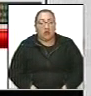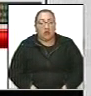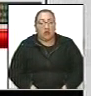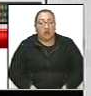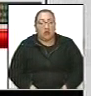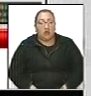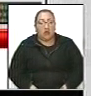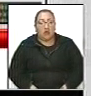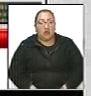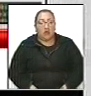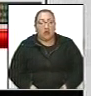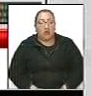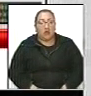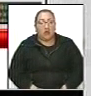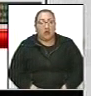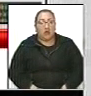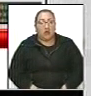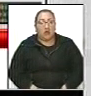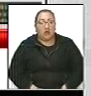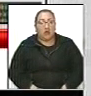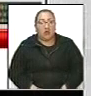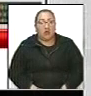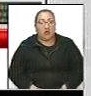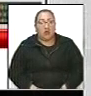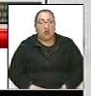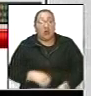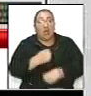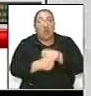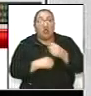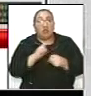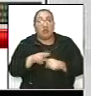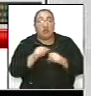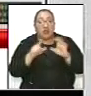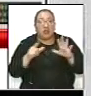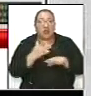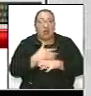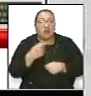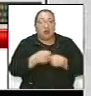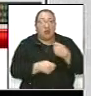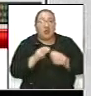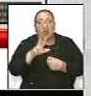adolescencia. En el año 2017 se invirtieron